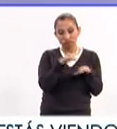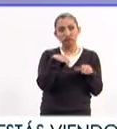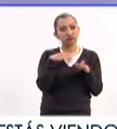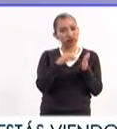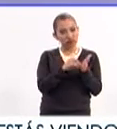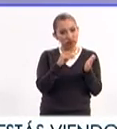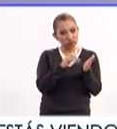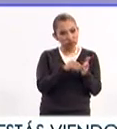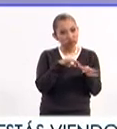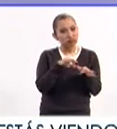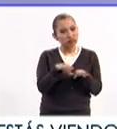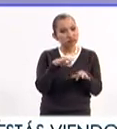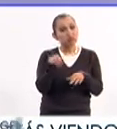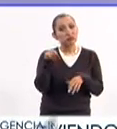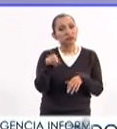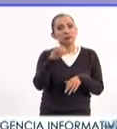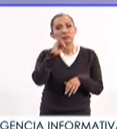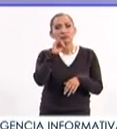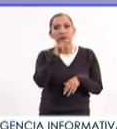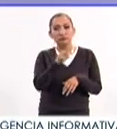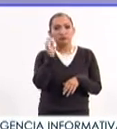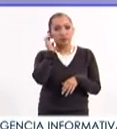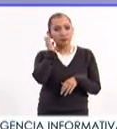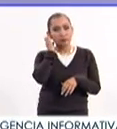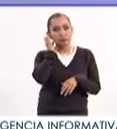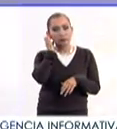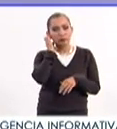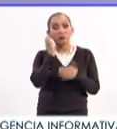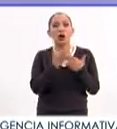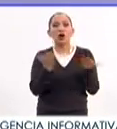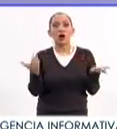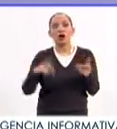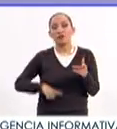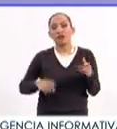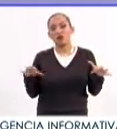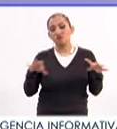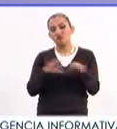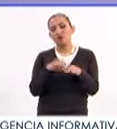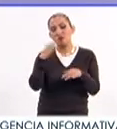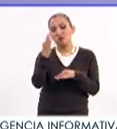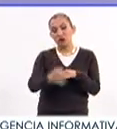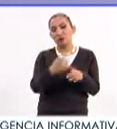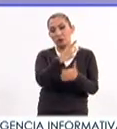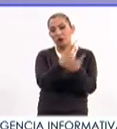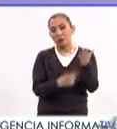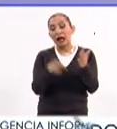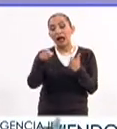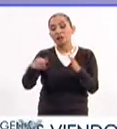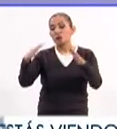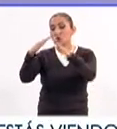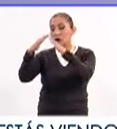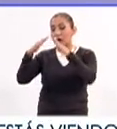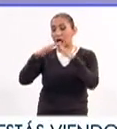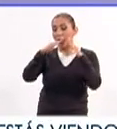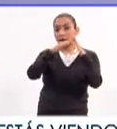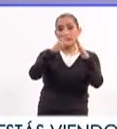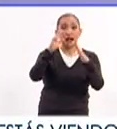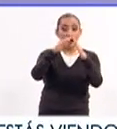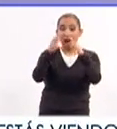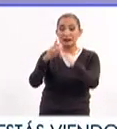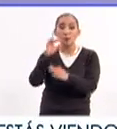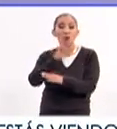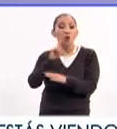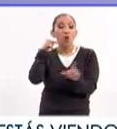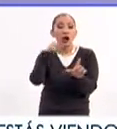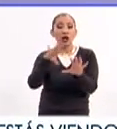vigente y que además ahora el gobierno absorbió esa iniciativa. Se trata de unas casas de la mujer que están